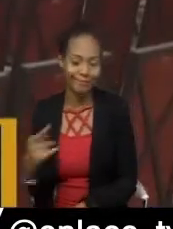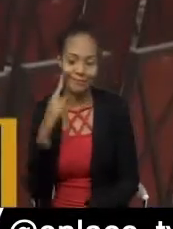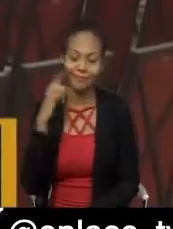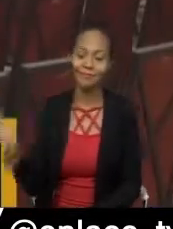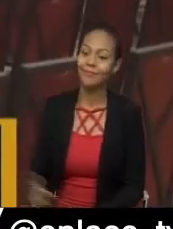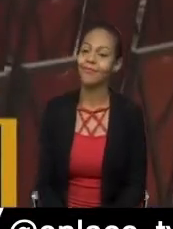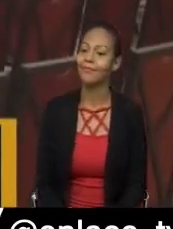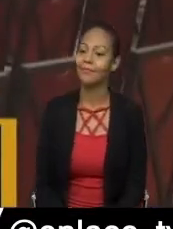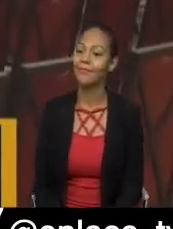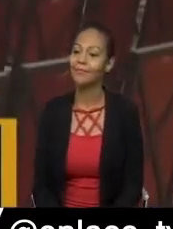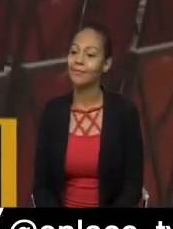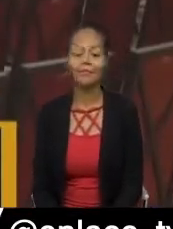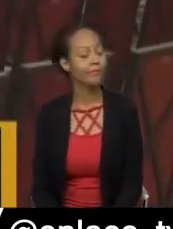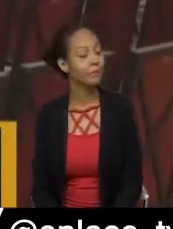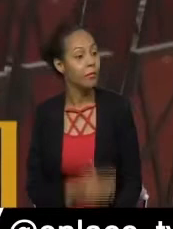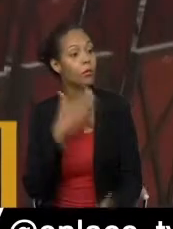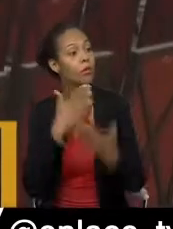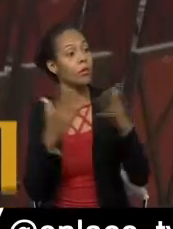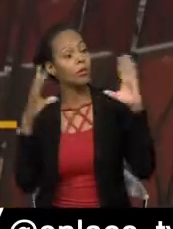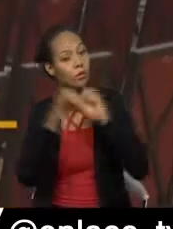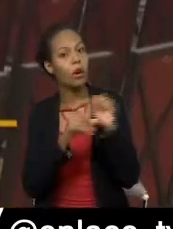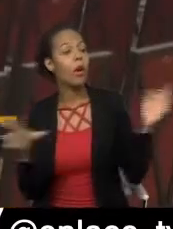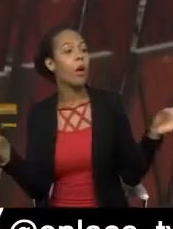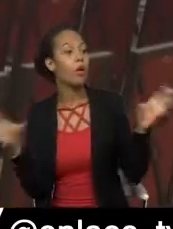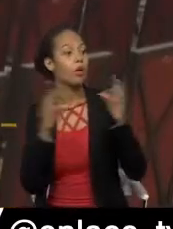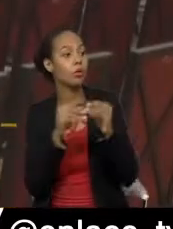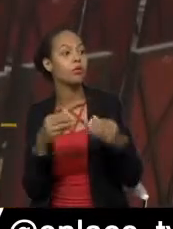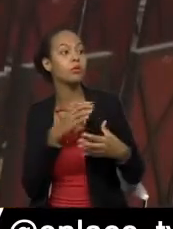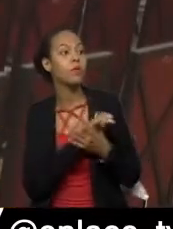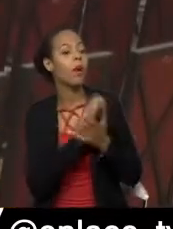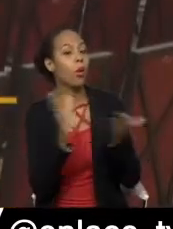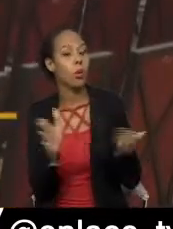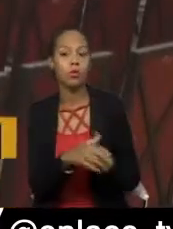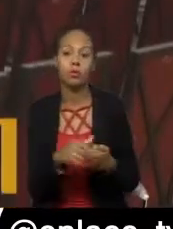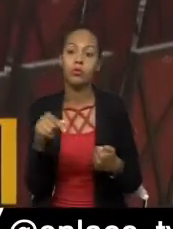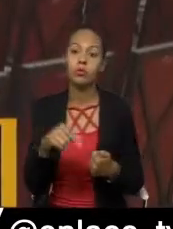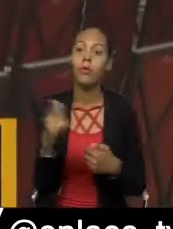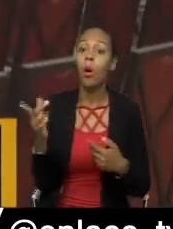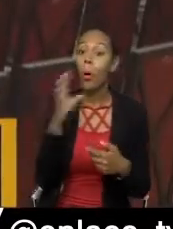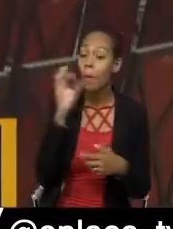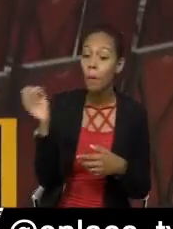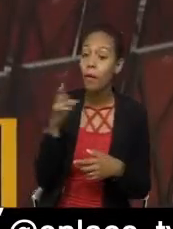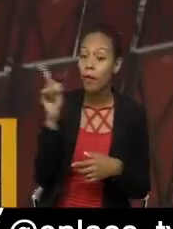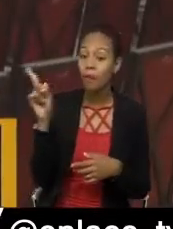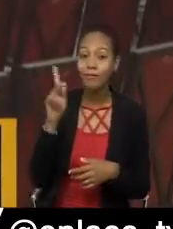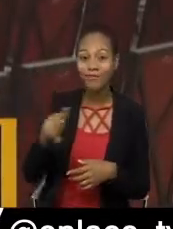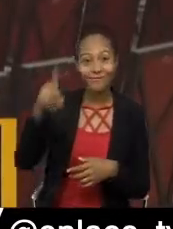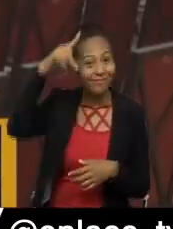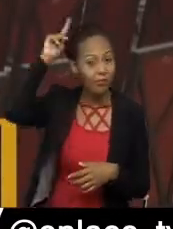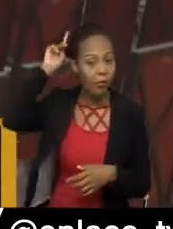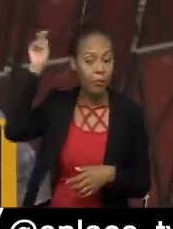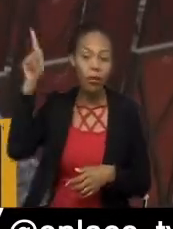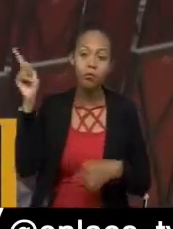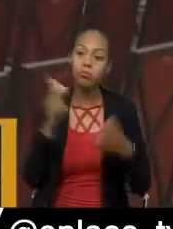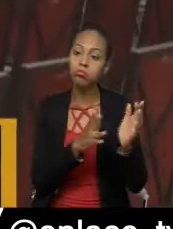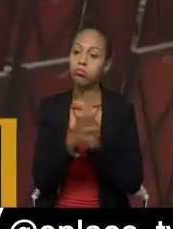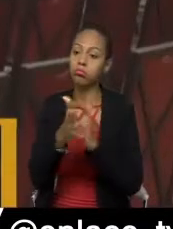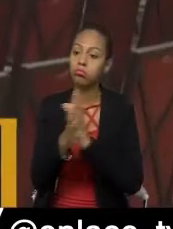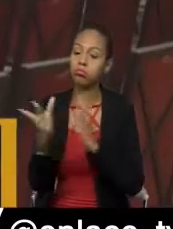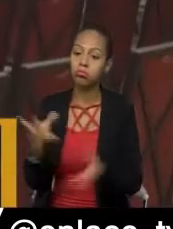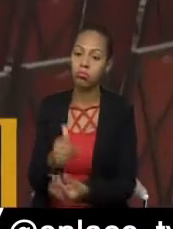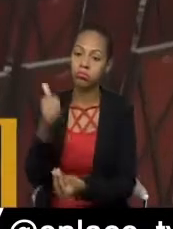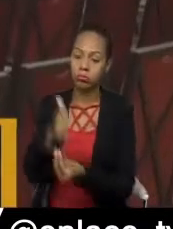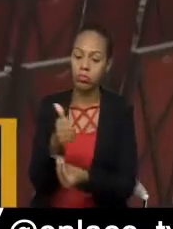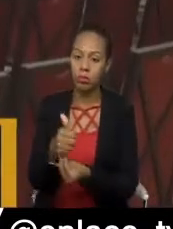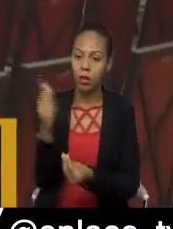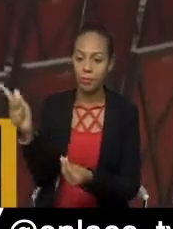hola, ¿qué tal? Buenas noches, saludo para todos. Aquí en Barranquilla entregó conferencia de prensa el profesor José Néstor Pekerman, como ya se ha acostumbrado, un día antes del